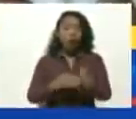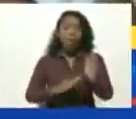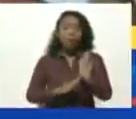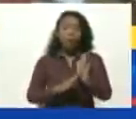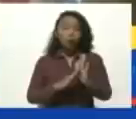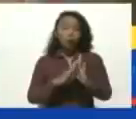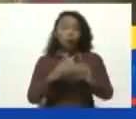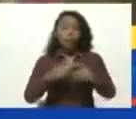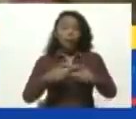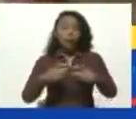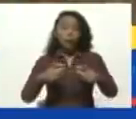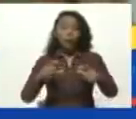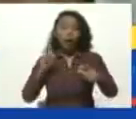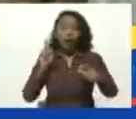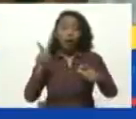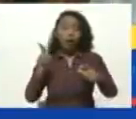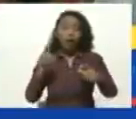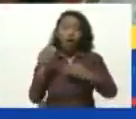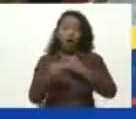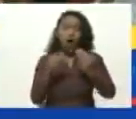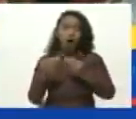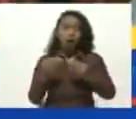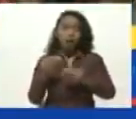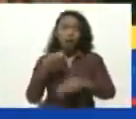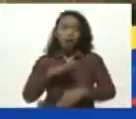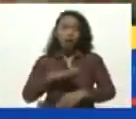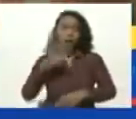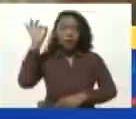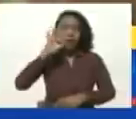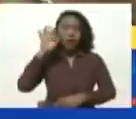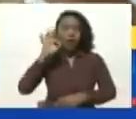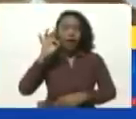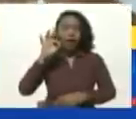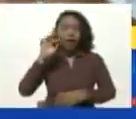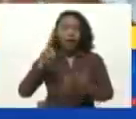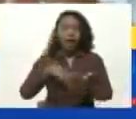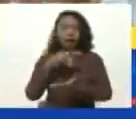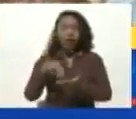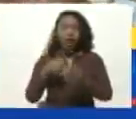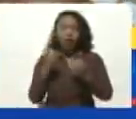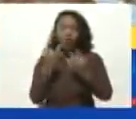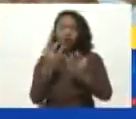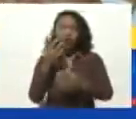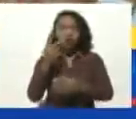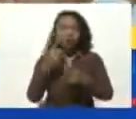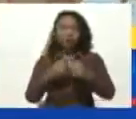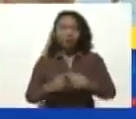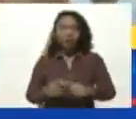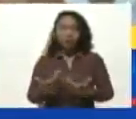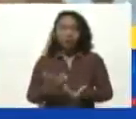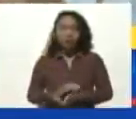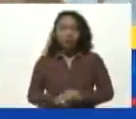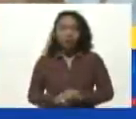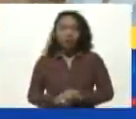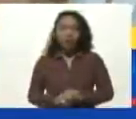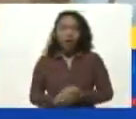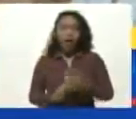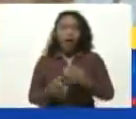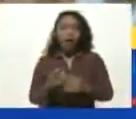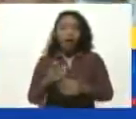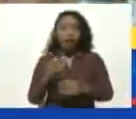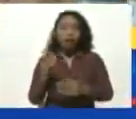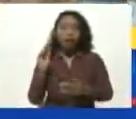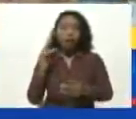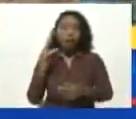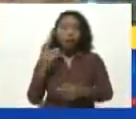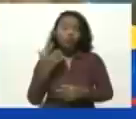allí, ¿cómo estaríamos en el promedio nacional? ¿Y tú sabes cuánto daría? Estuviéramos, en vez de